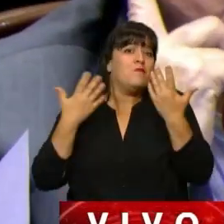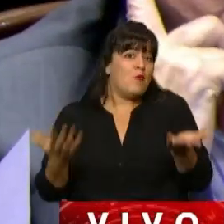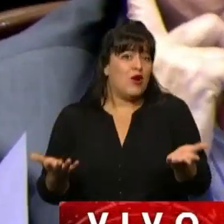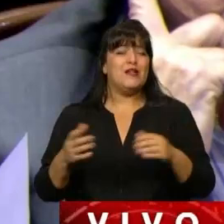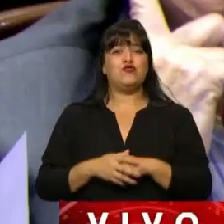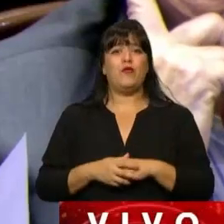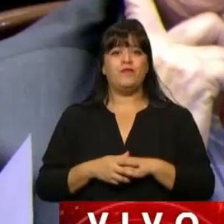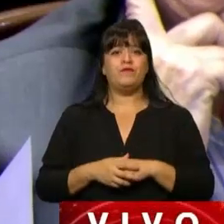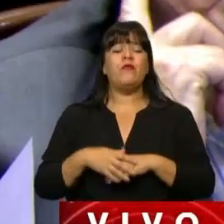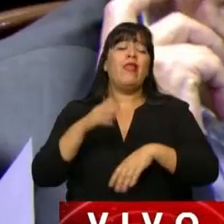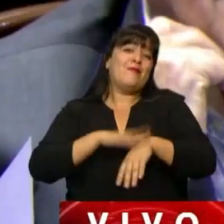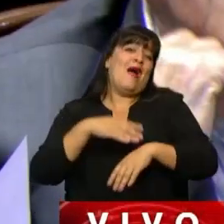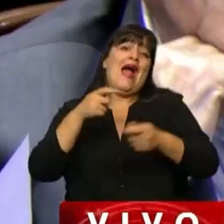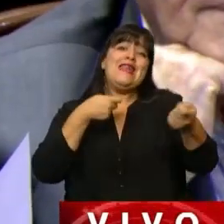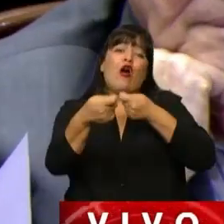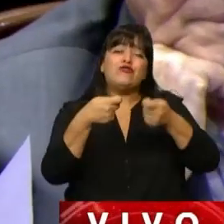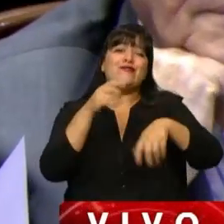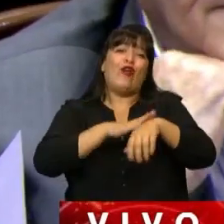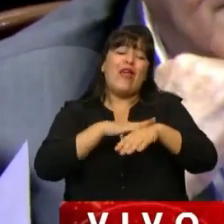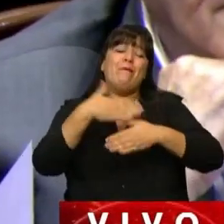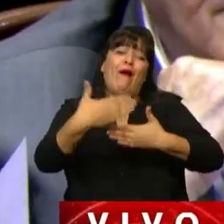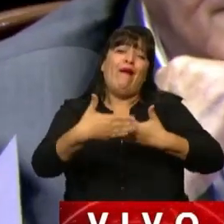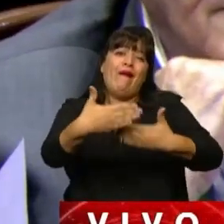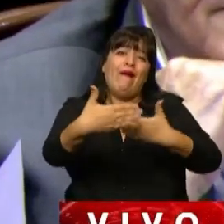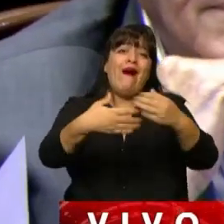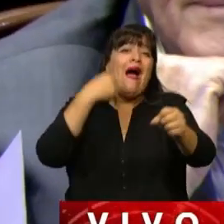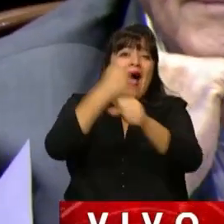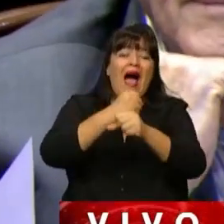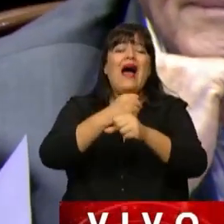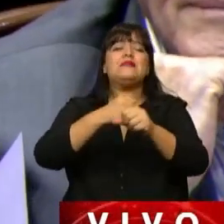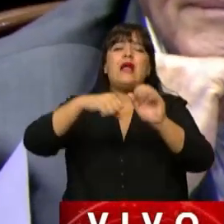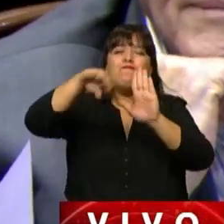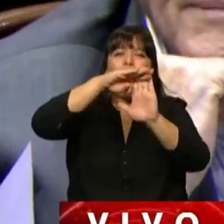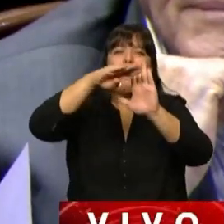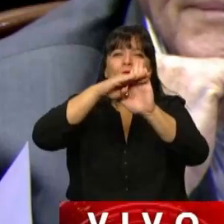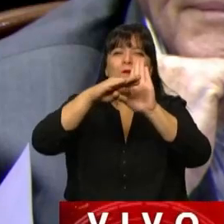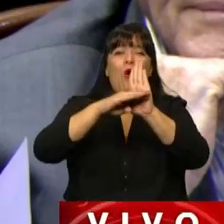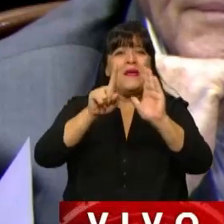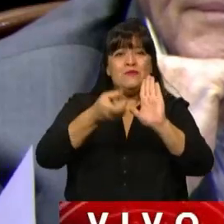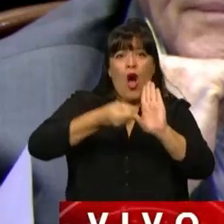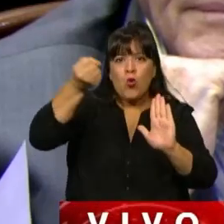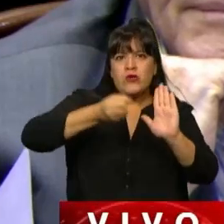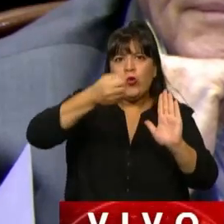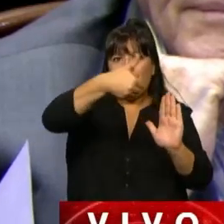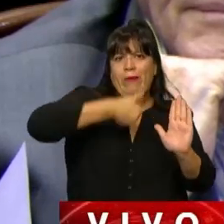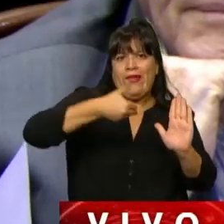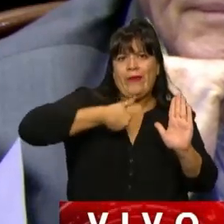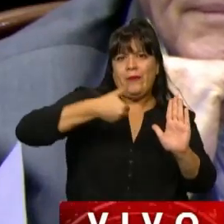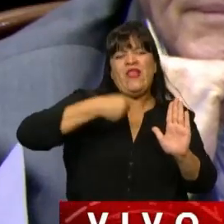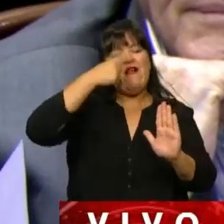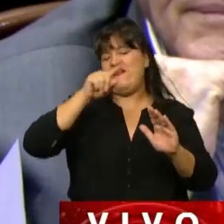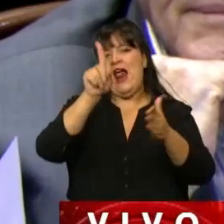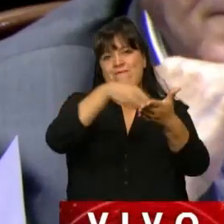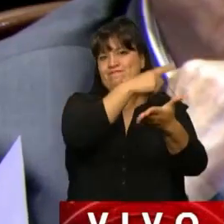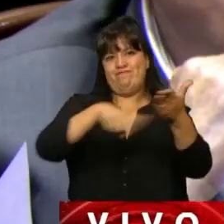que se fue demorando la negociación hasta que una a una esas banderas de ajuste fueron cayendo